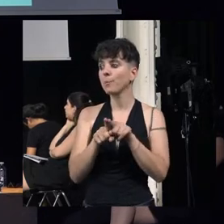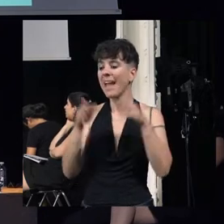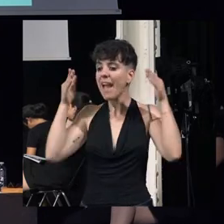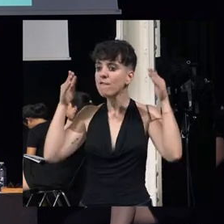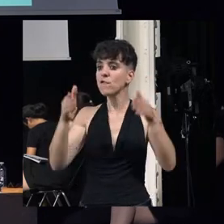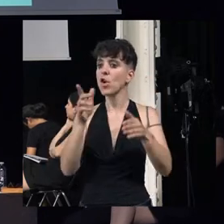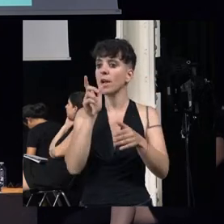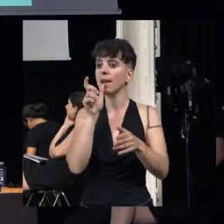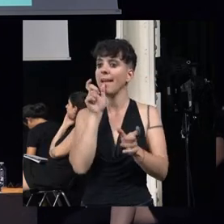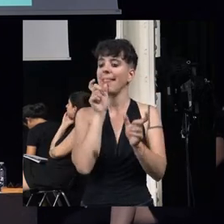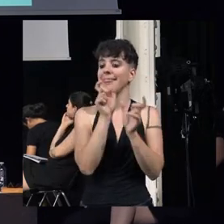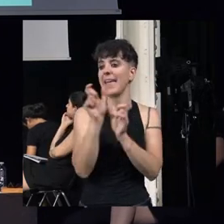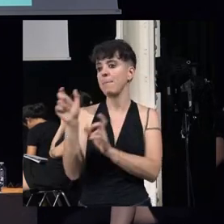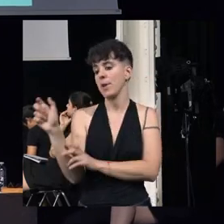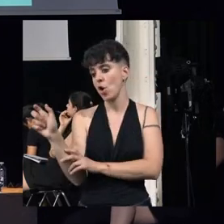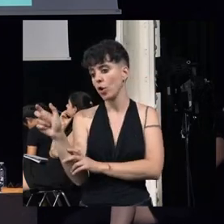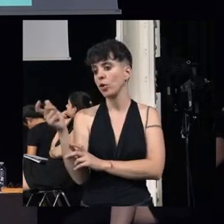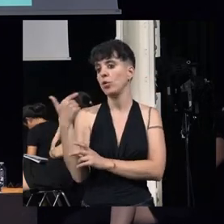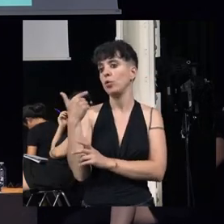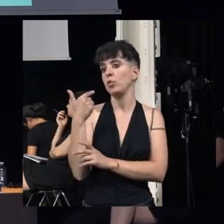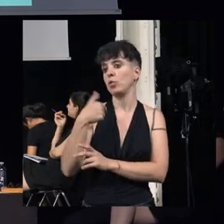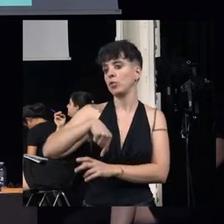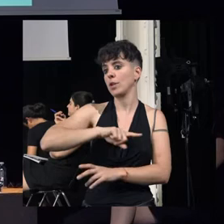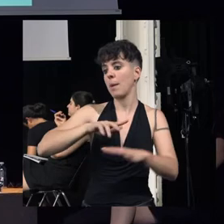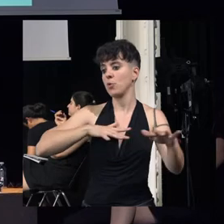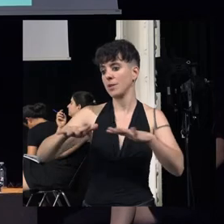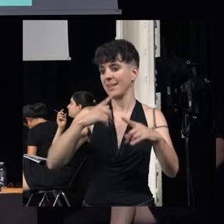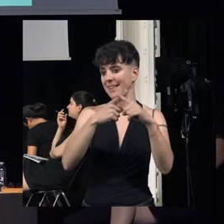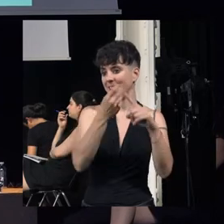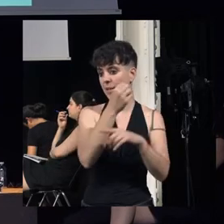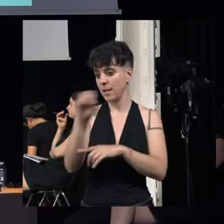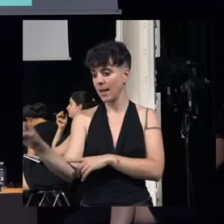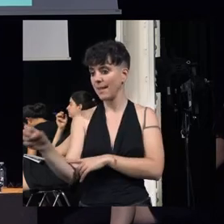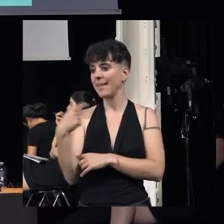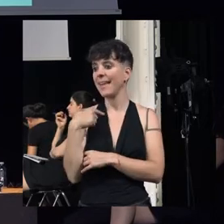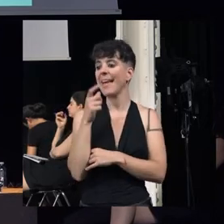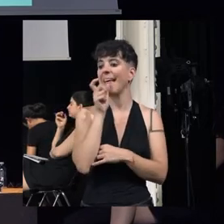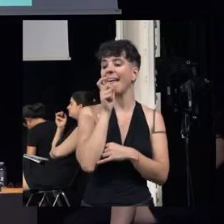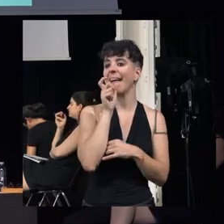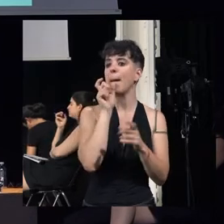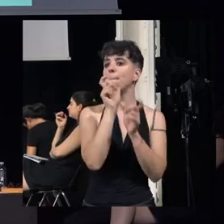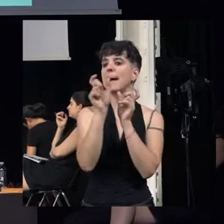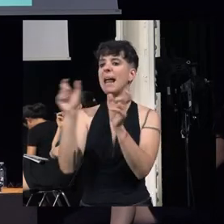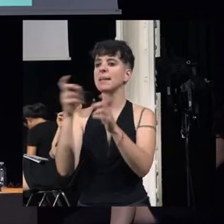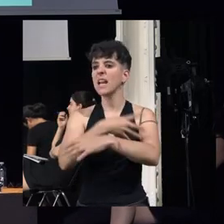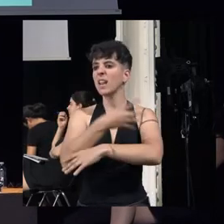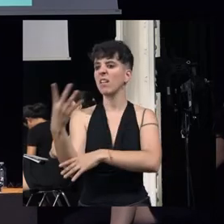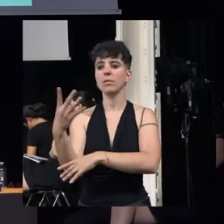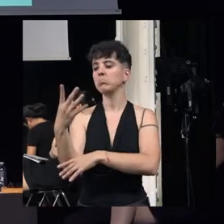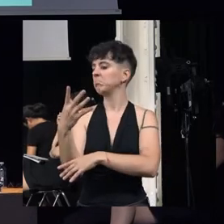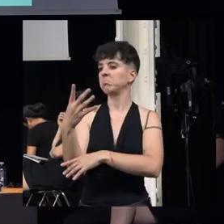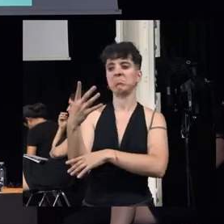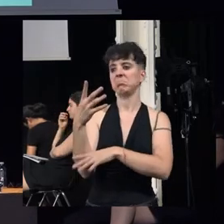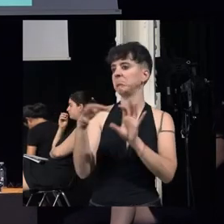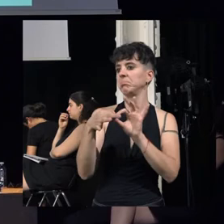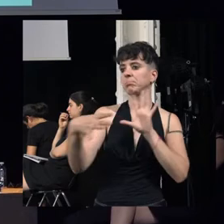huir desde el movimiento de disidencia sexual de la terminología LGTBQ, para nosotros tiene que ver, tiene un origen